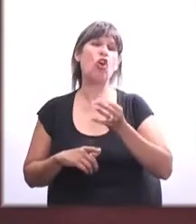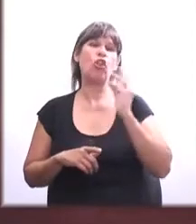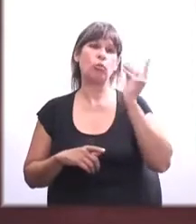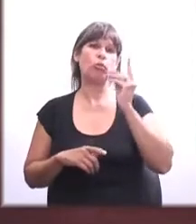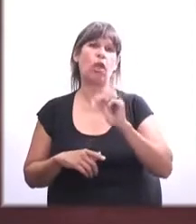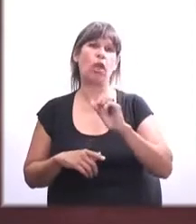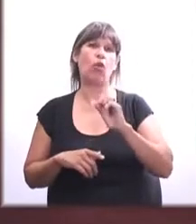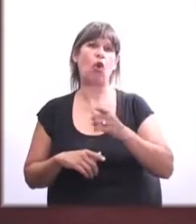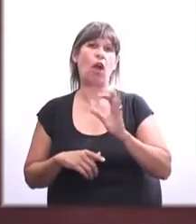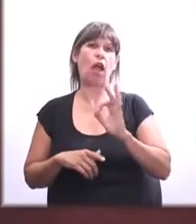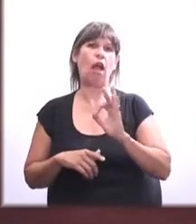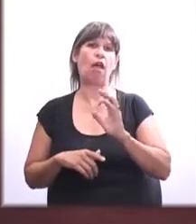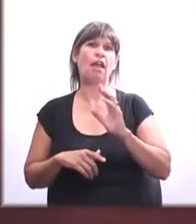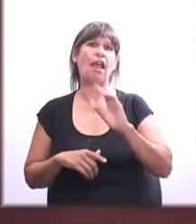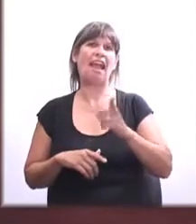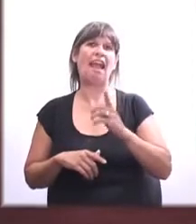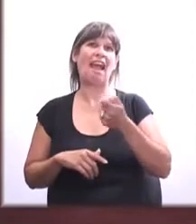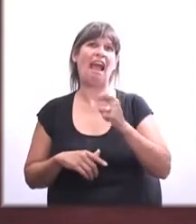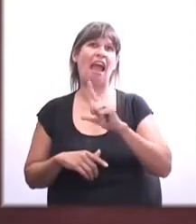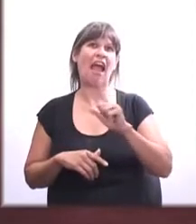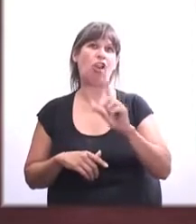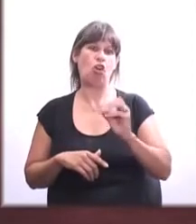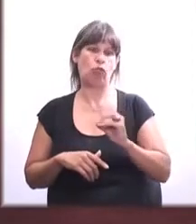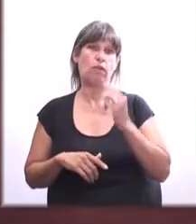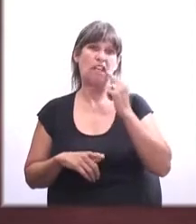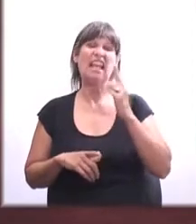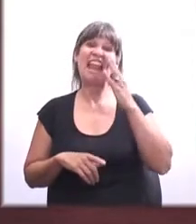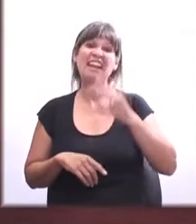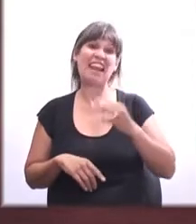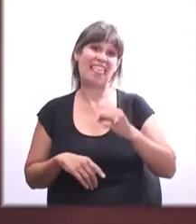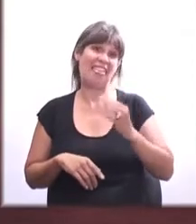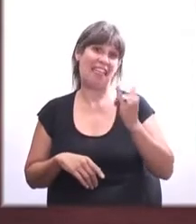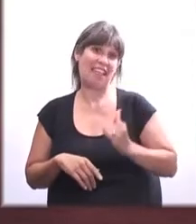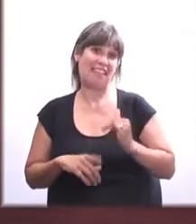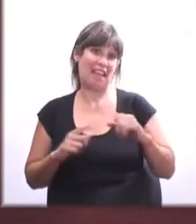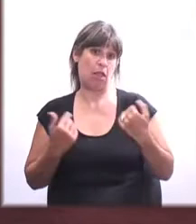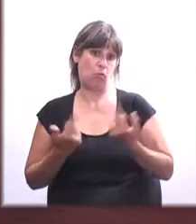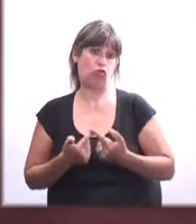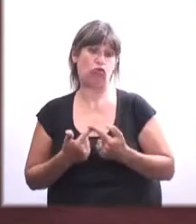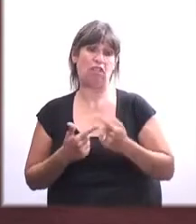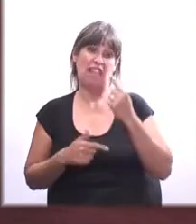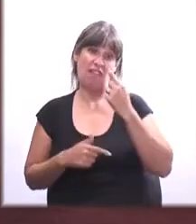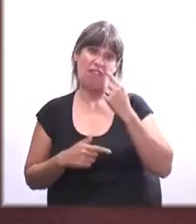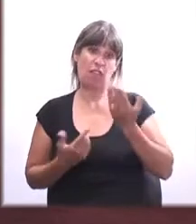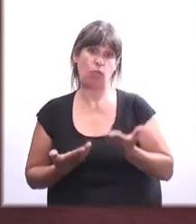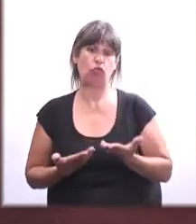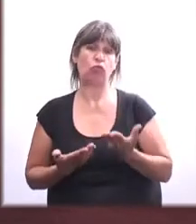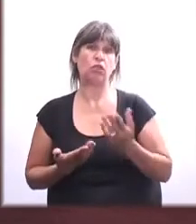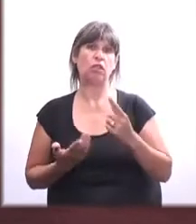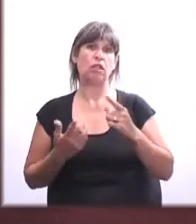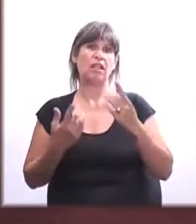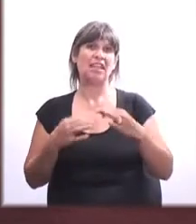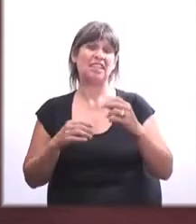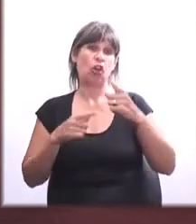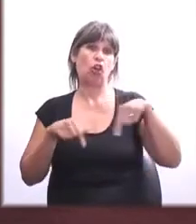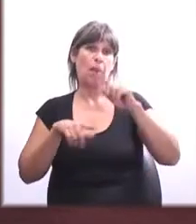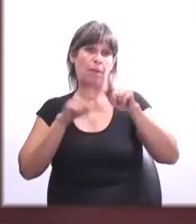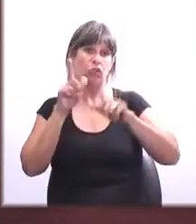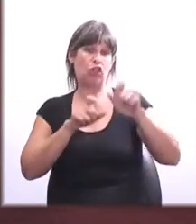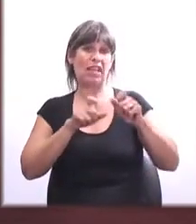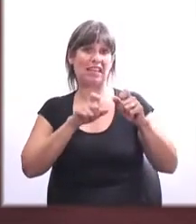realidad. Es la realidad que tenemos. Y es la realidad que vivimos. Recién lo vivimos también con la gente que estaba en las